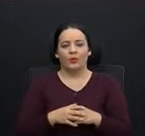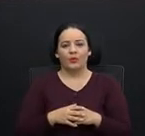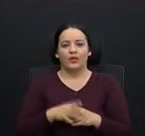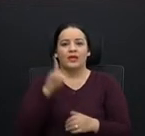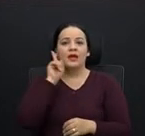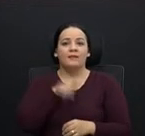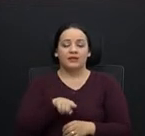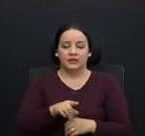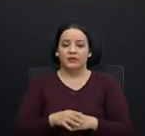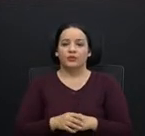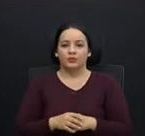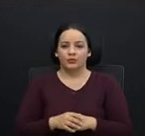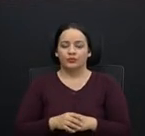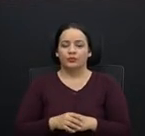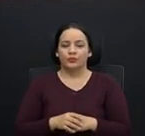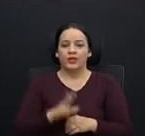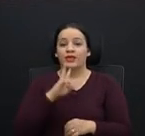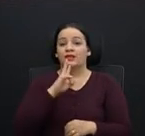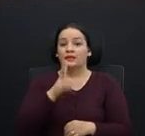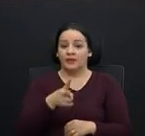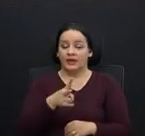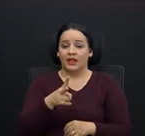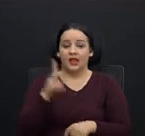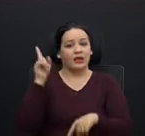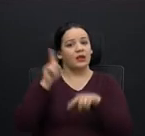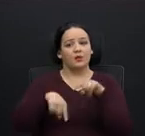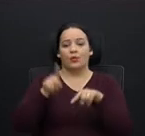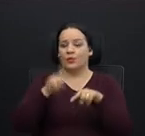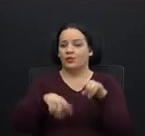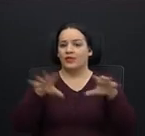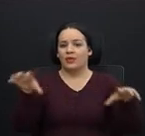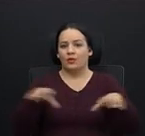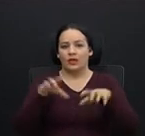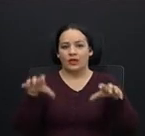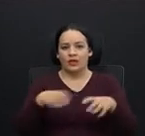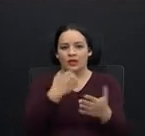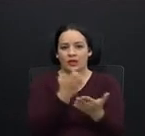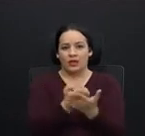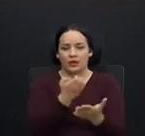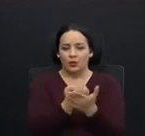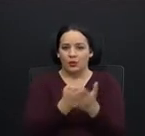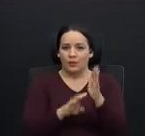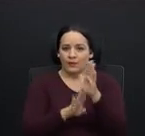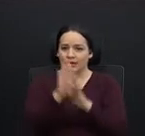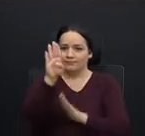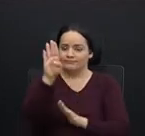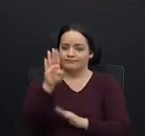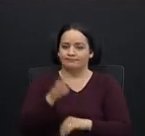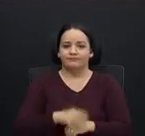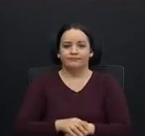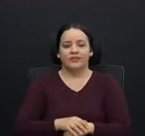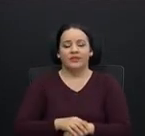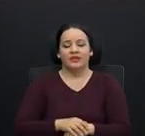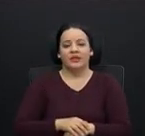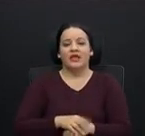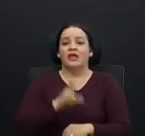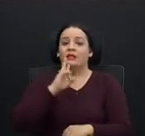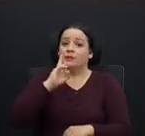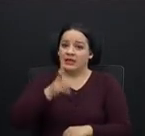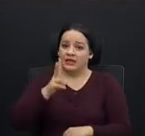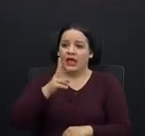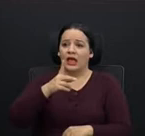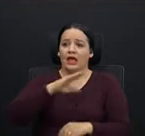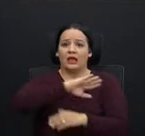ha mentido, es verdad que no ha podido reactivar la economía, es verdad que nos tiene muy mal a